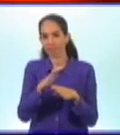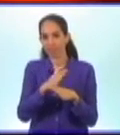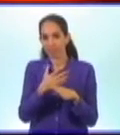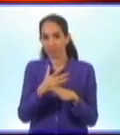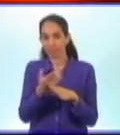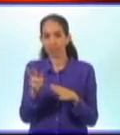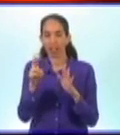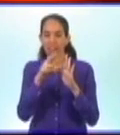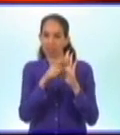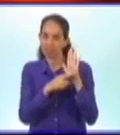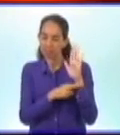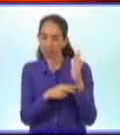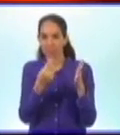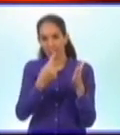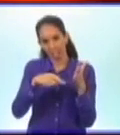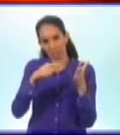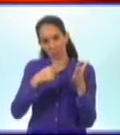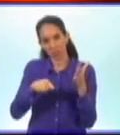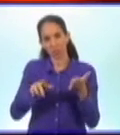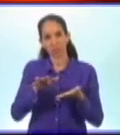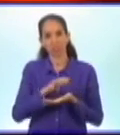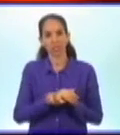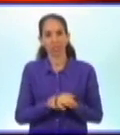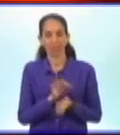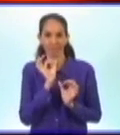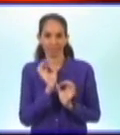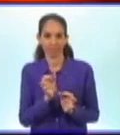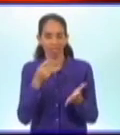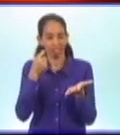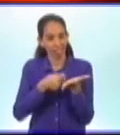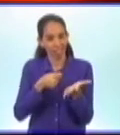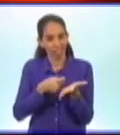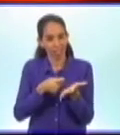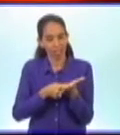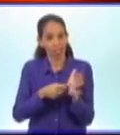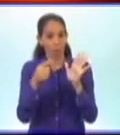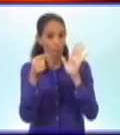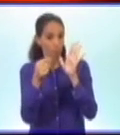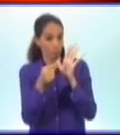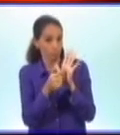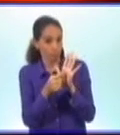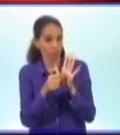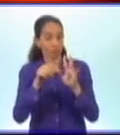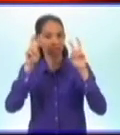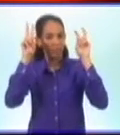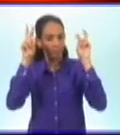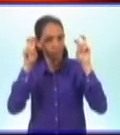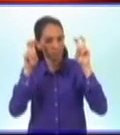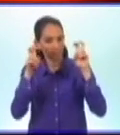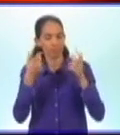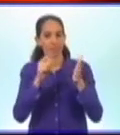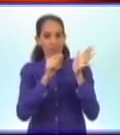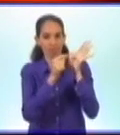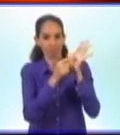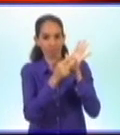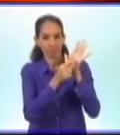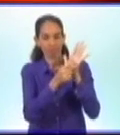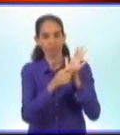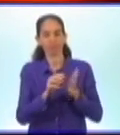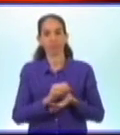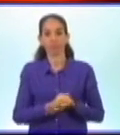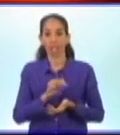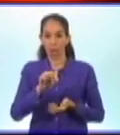de puntuación en este texto, con énfasis en los puntos suspensivos y las comillas. Ahora te proponemos